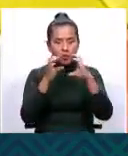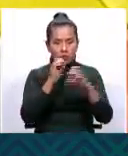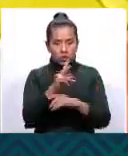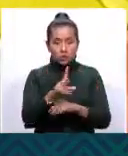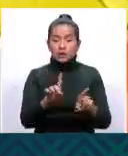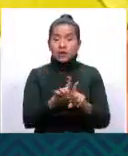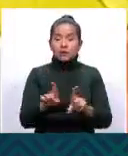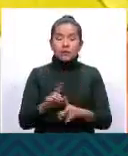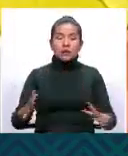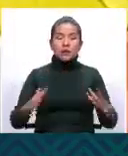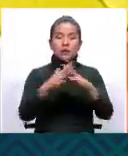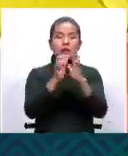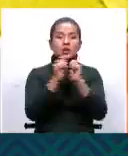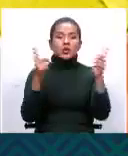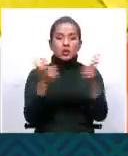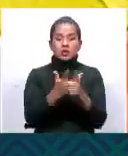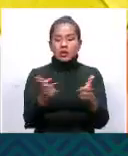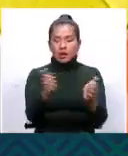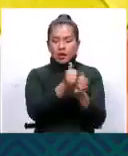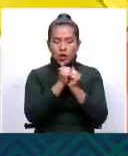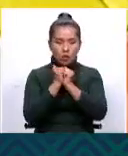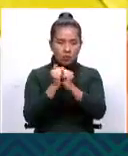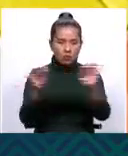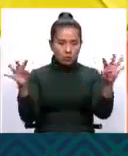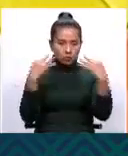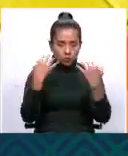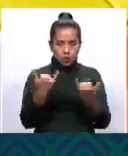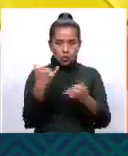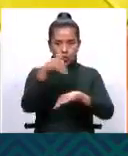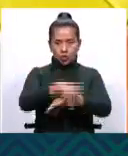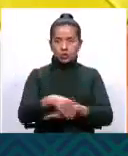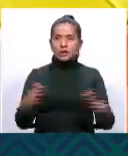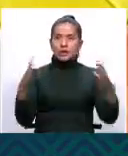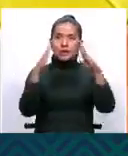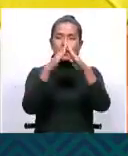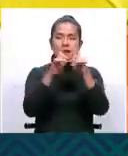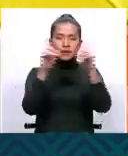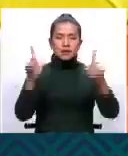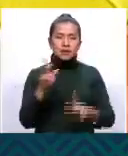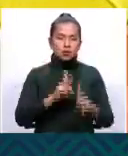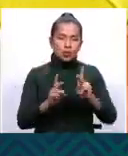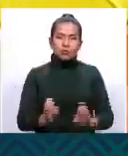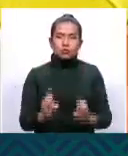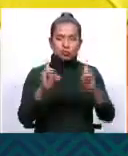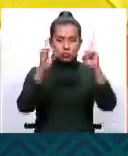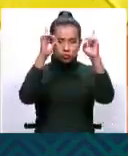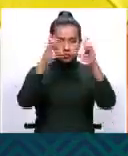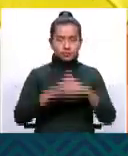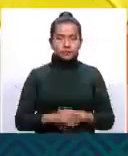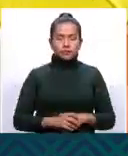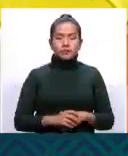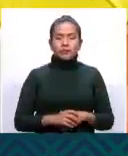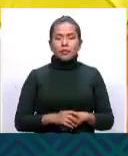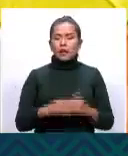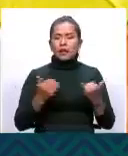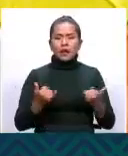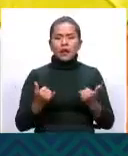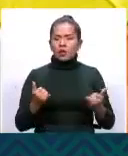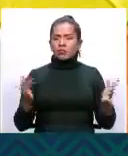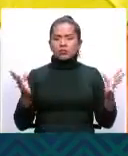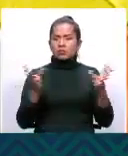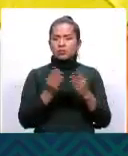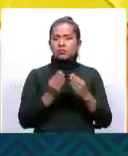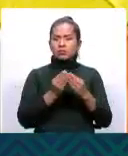redes sociales que nos acompañan esta noche en la Casa Grande del Pueblo. El motivo de la